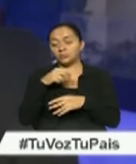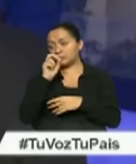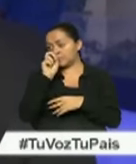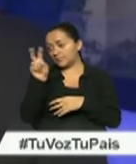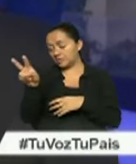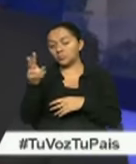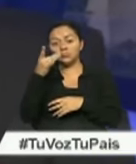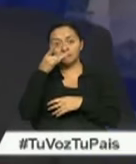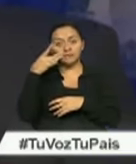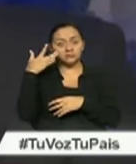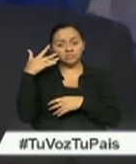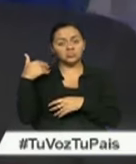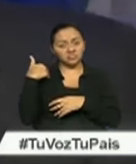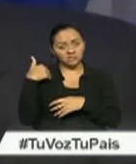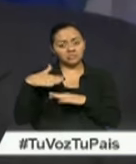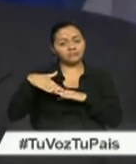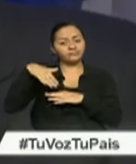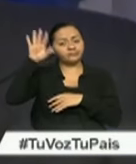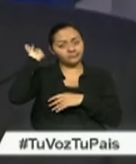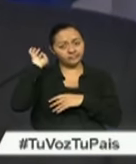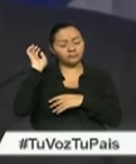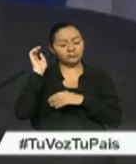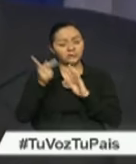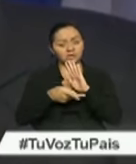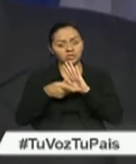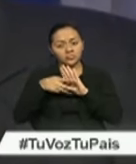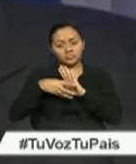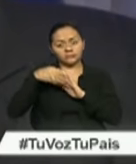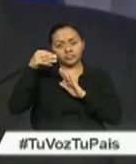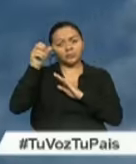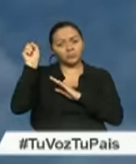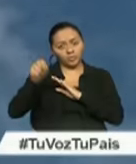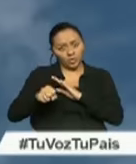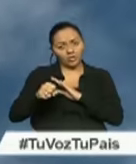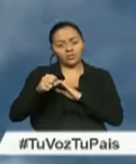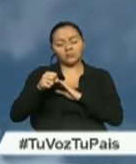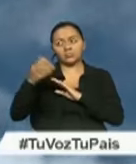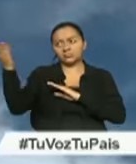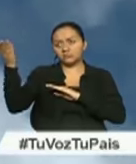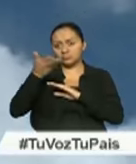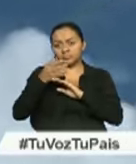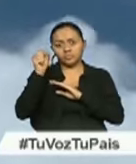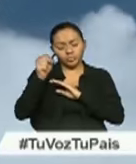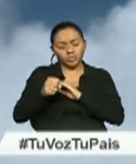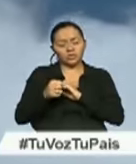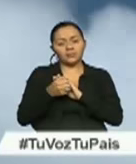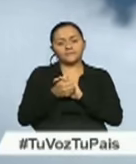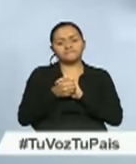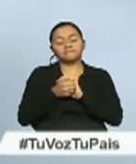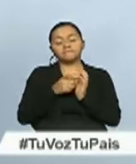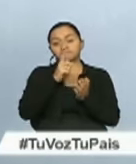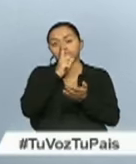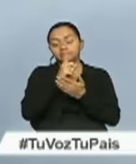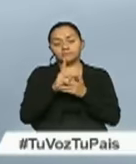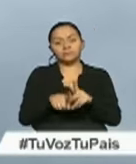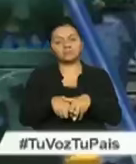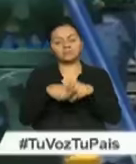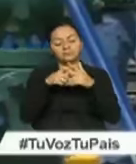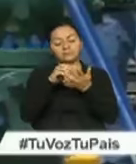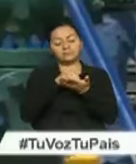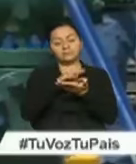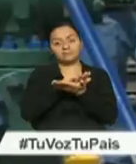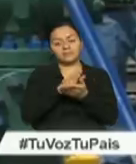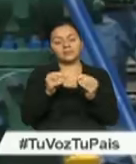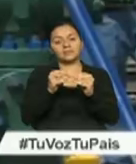potencial exploratorio como para albergar muchas inversiones futuras. Parte de esta realidad es la incorporación de